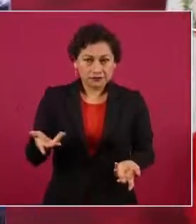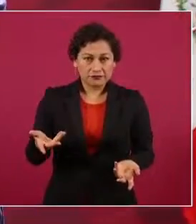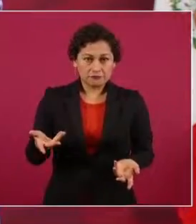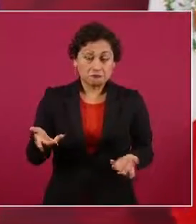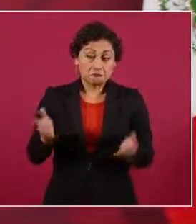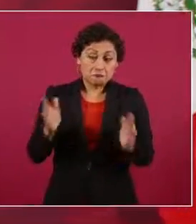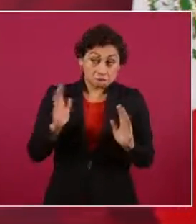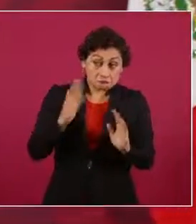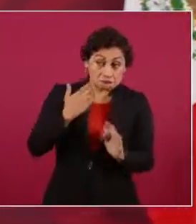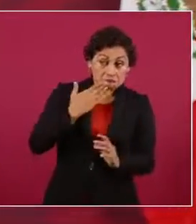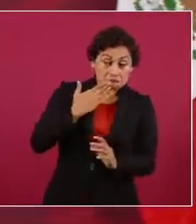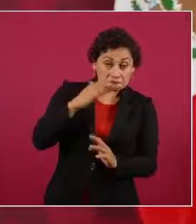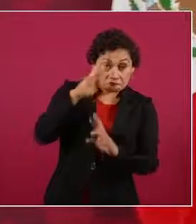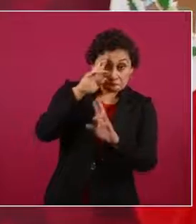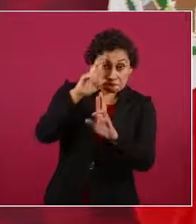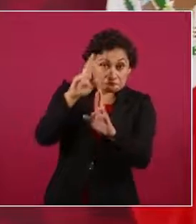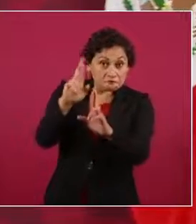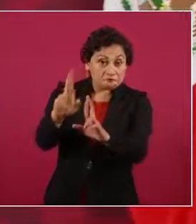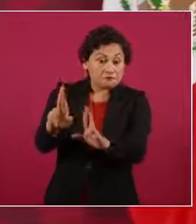pero